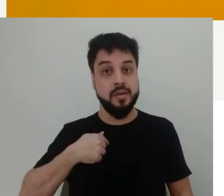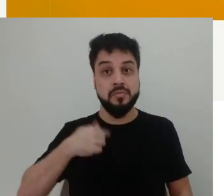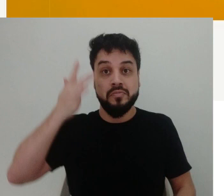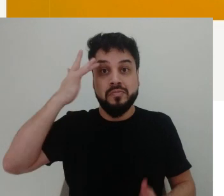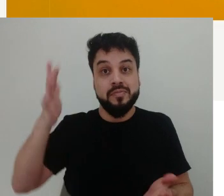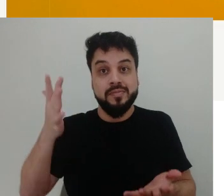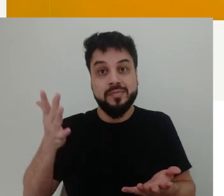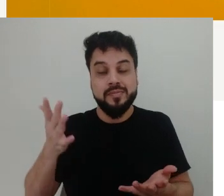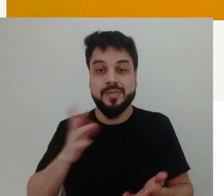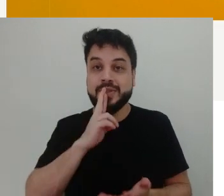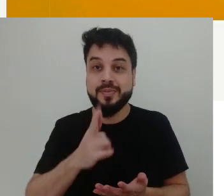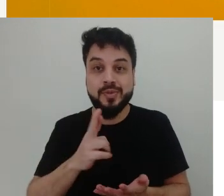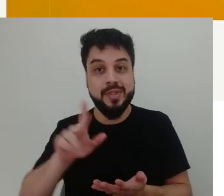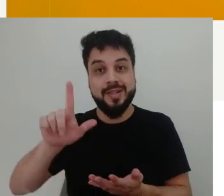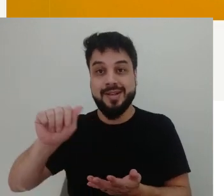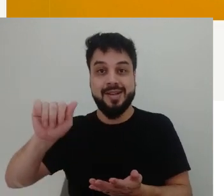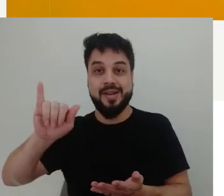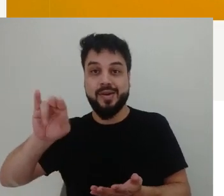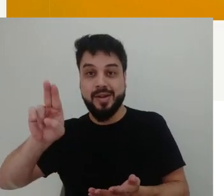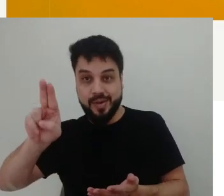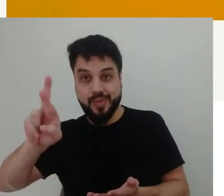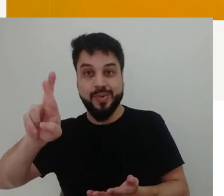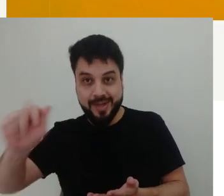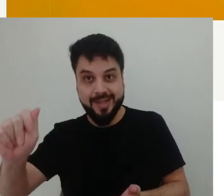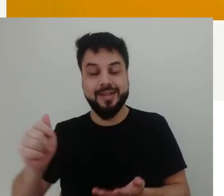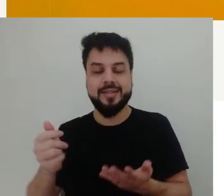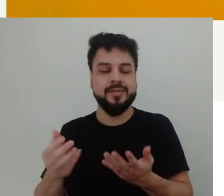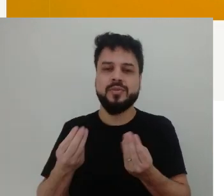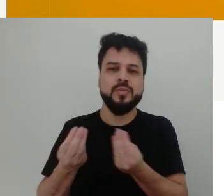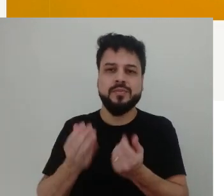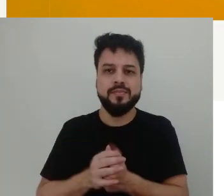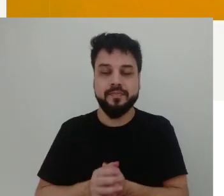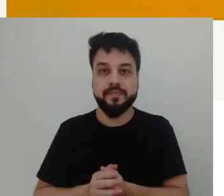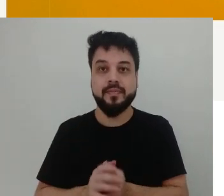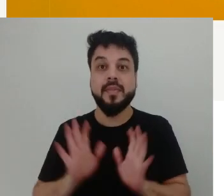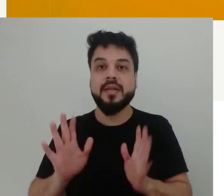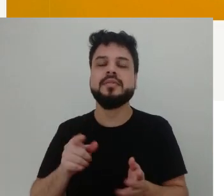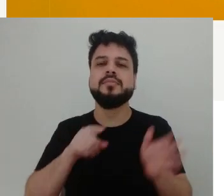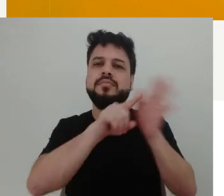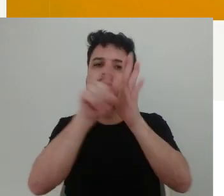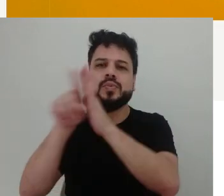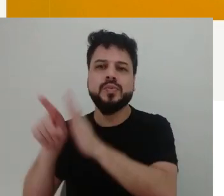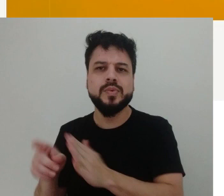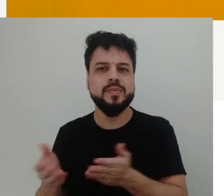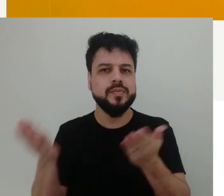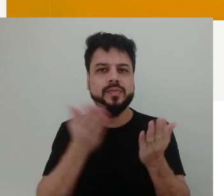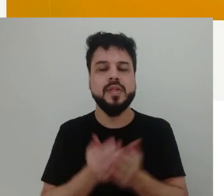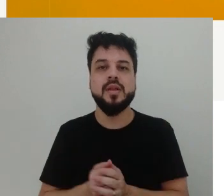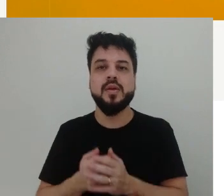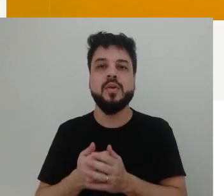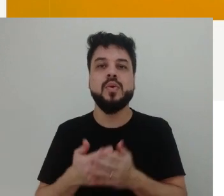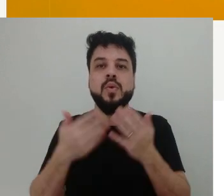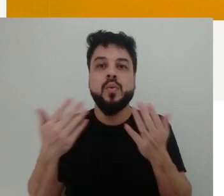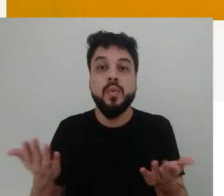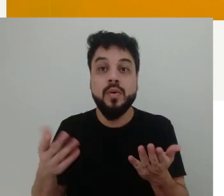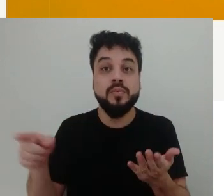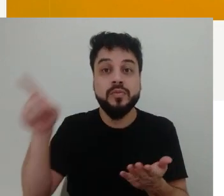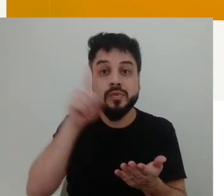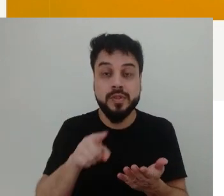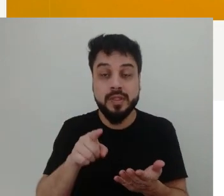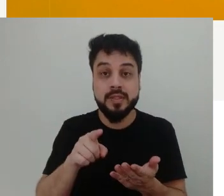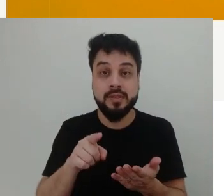Sí, brevemente para responder ambas preguntas y añadir un poco a la conversación después de haber escuchado sus